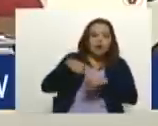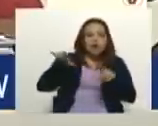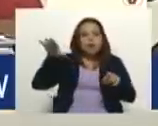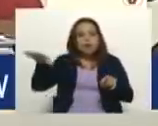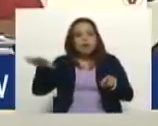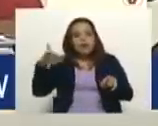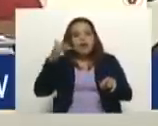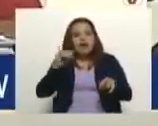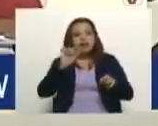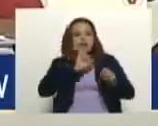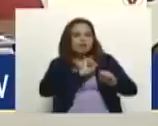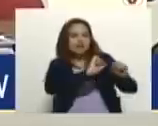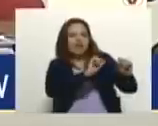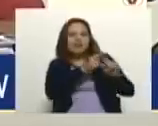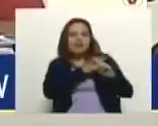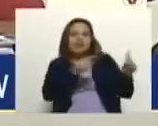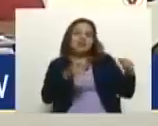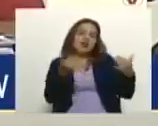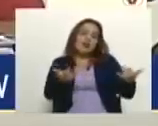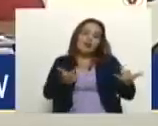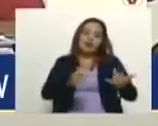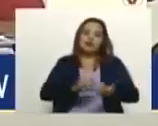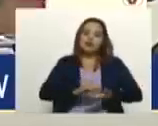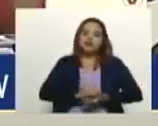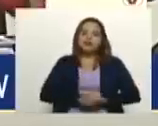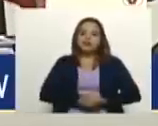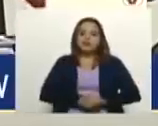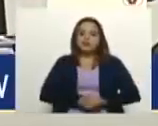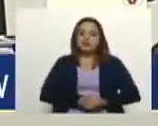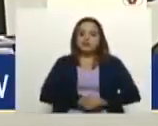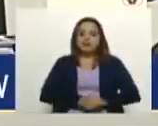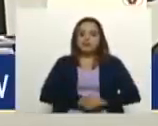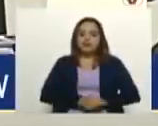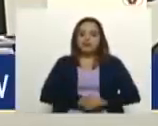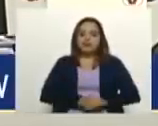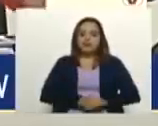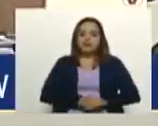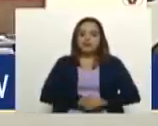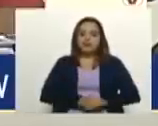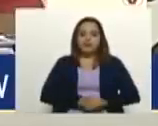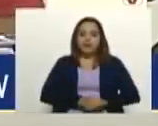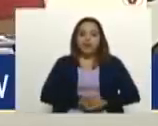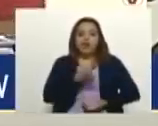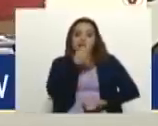una contradicción terrible ahora. El discurso versus los hechos.